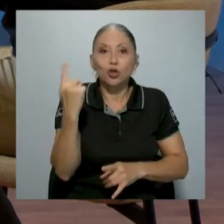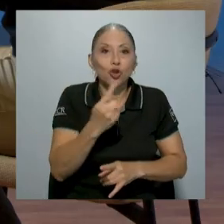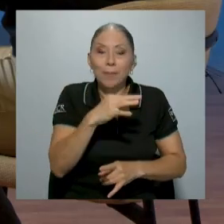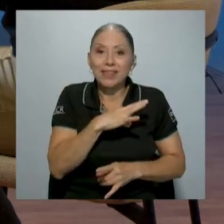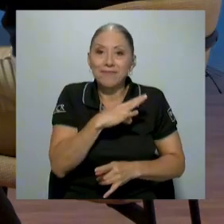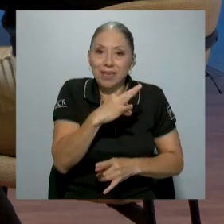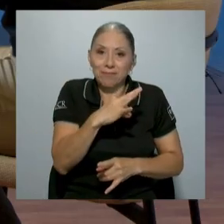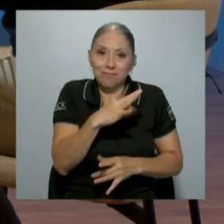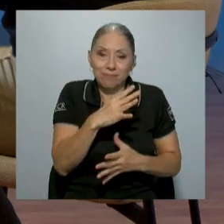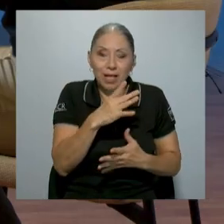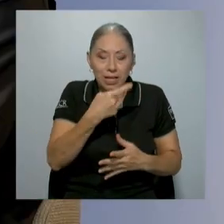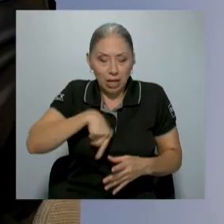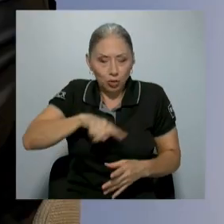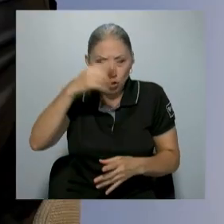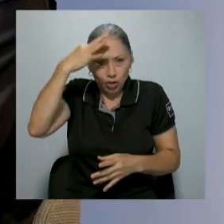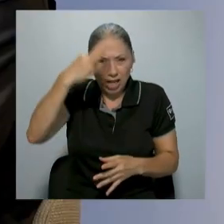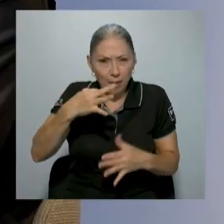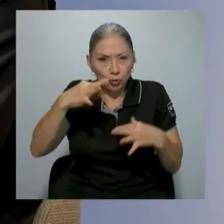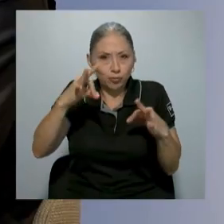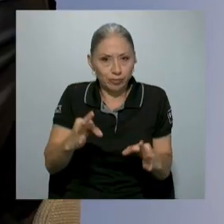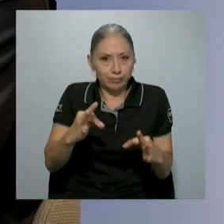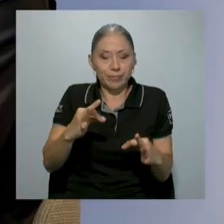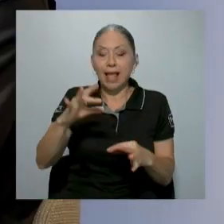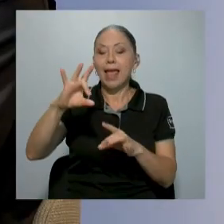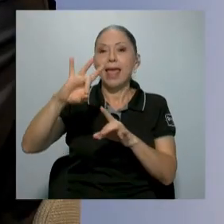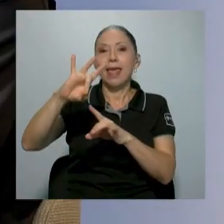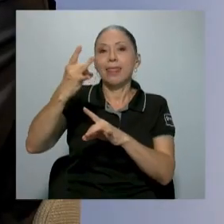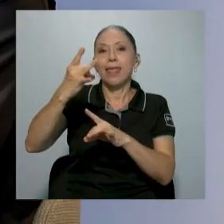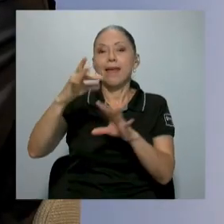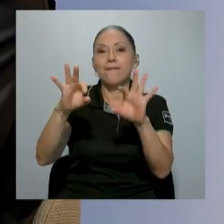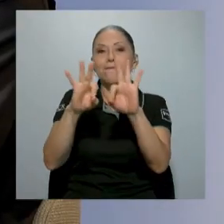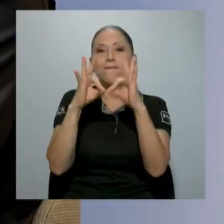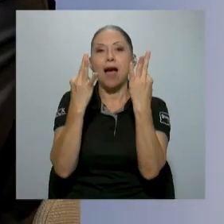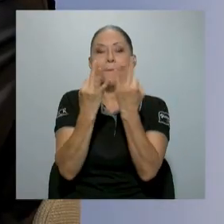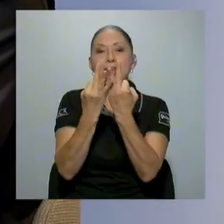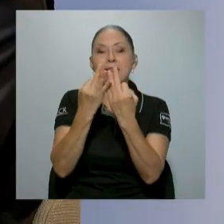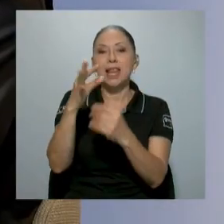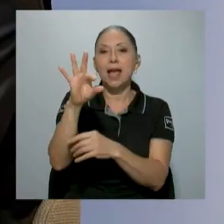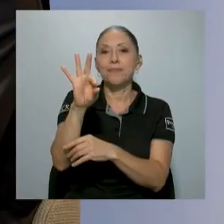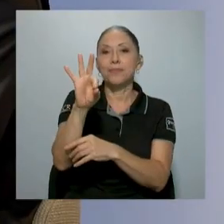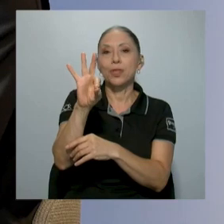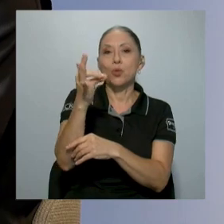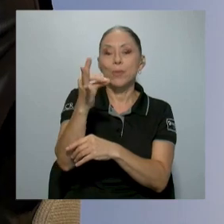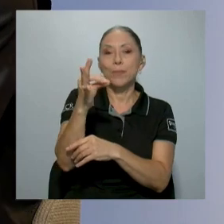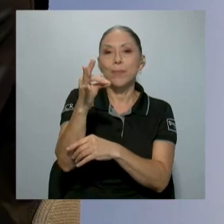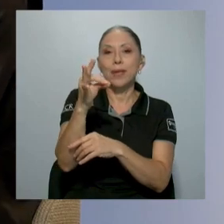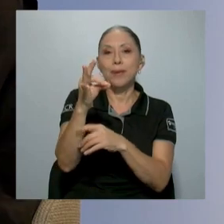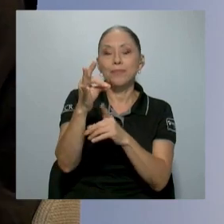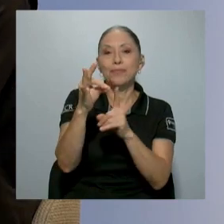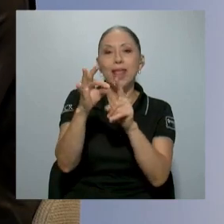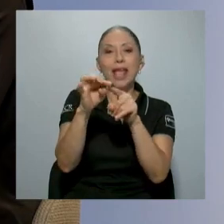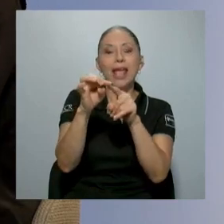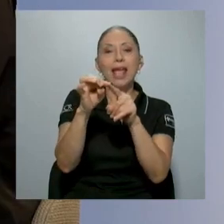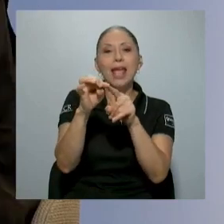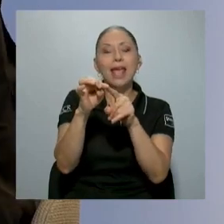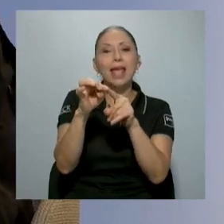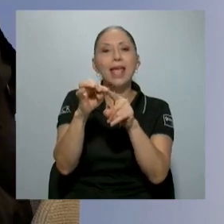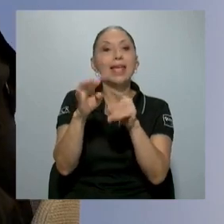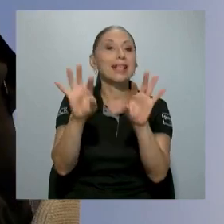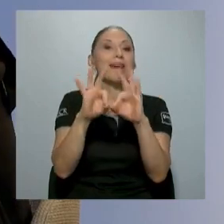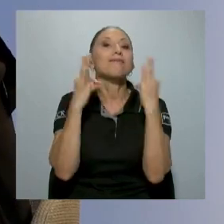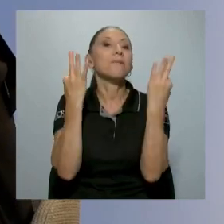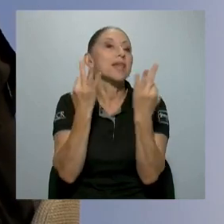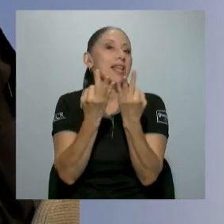digamos, creamos. El tema de la familia y el tema de este concepto que es la familia ampliada que estamos hablando fuera